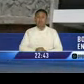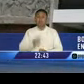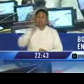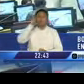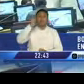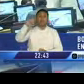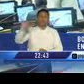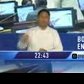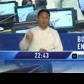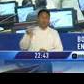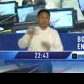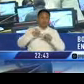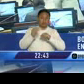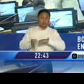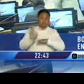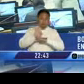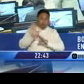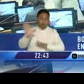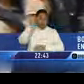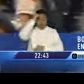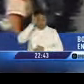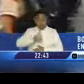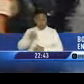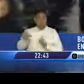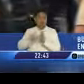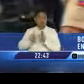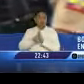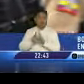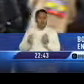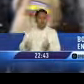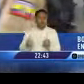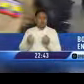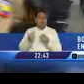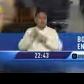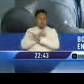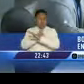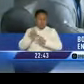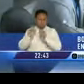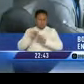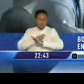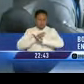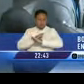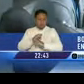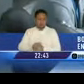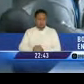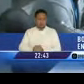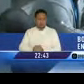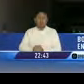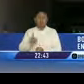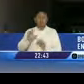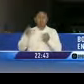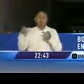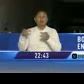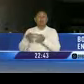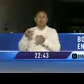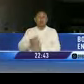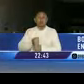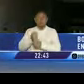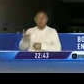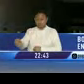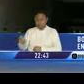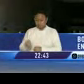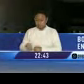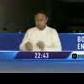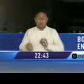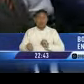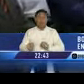del Pleno de la Asamblea Nacional decidirá sobre la ley del uso legítimo de la fuerza, si acoge el texto de la Comisión de Seguridad de la Asamblea